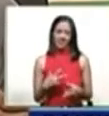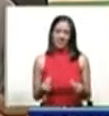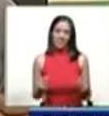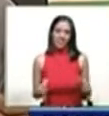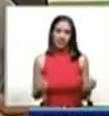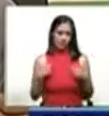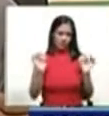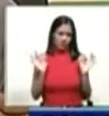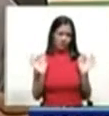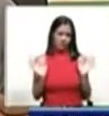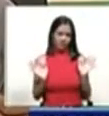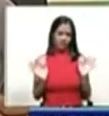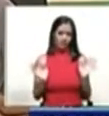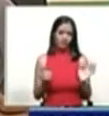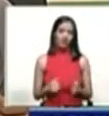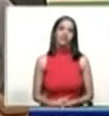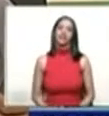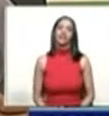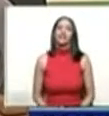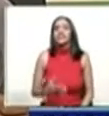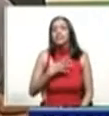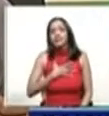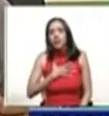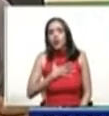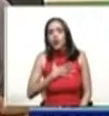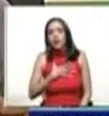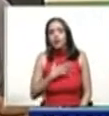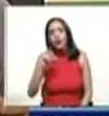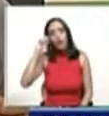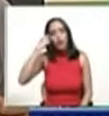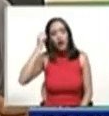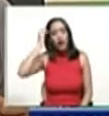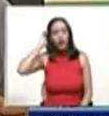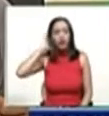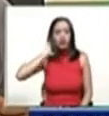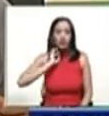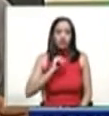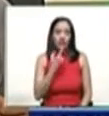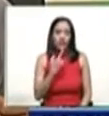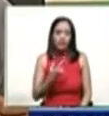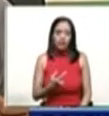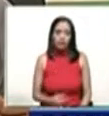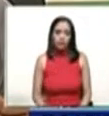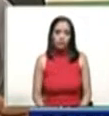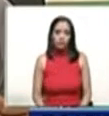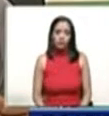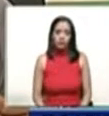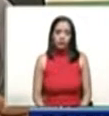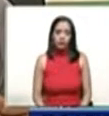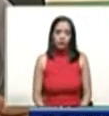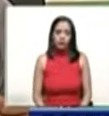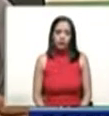escuchándolo. Siempre bueno. Dip, yo recuerdo un caso de esos tipos que ustedes están diciendo que ahora están